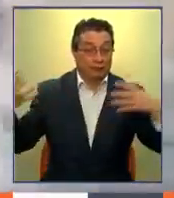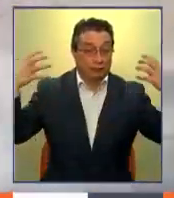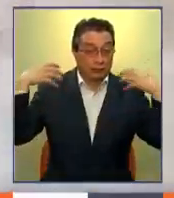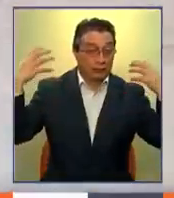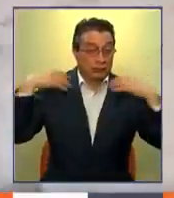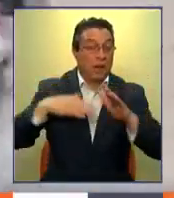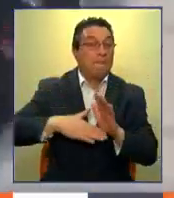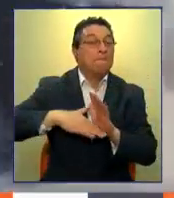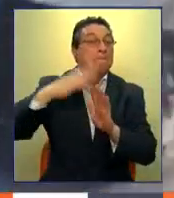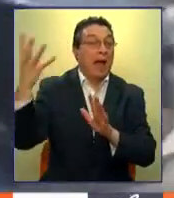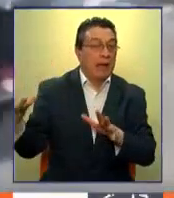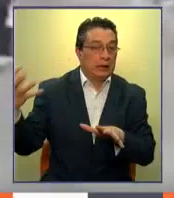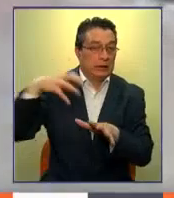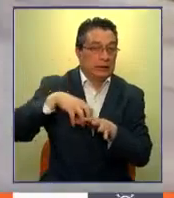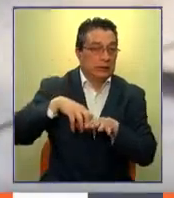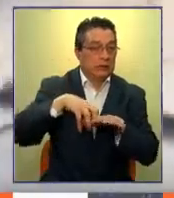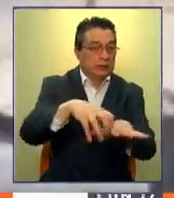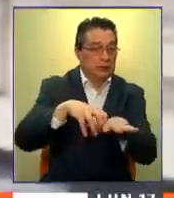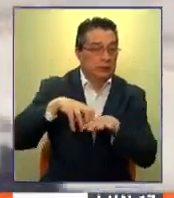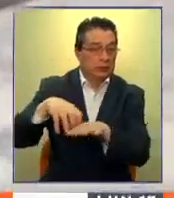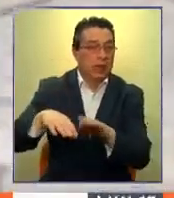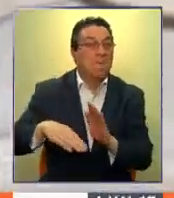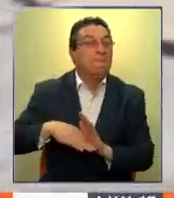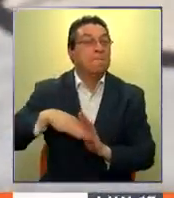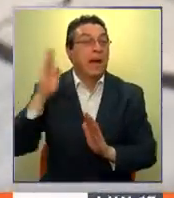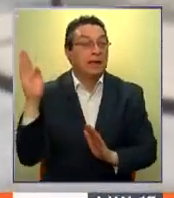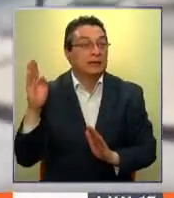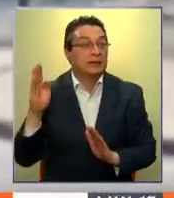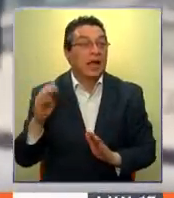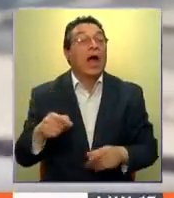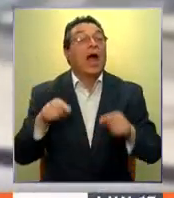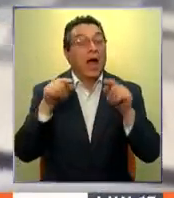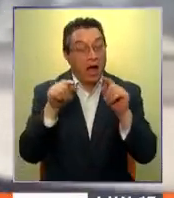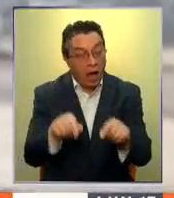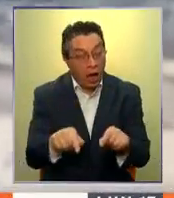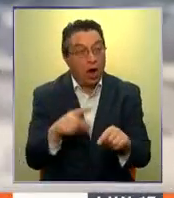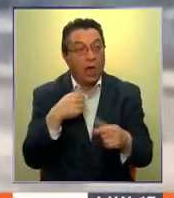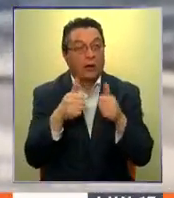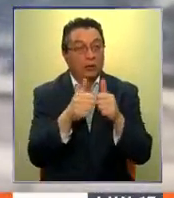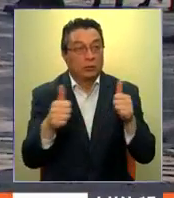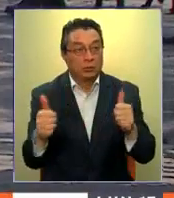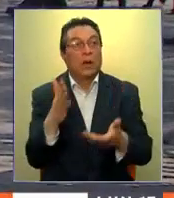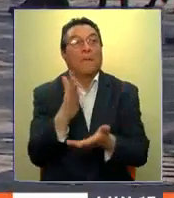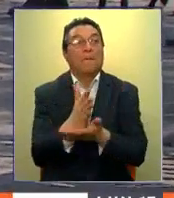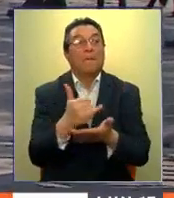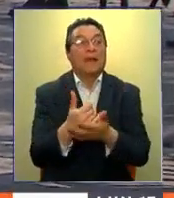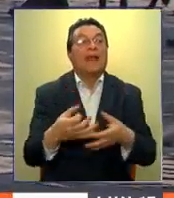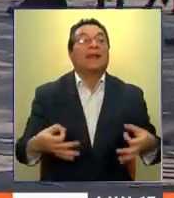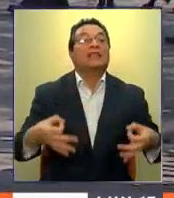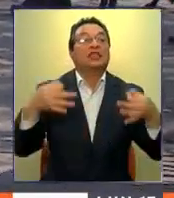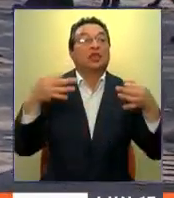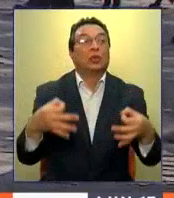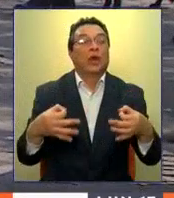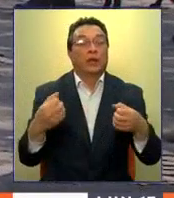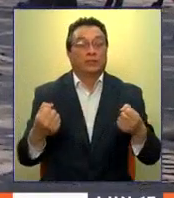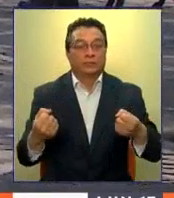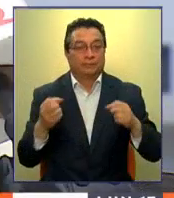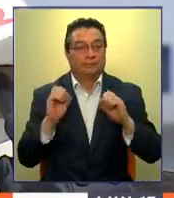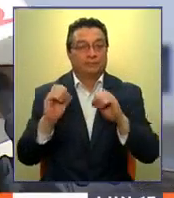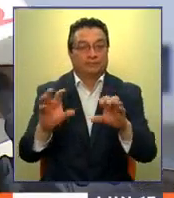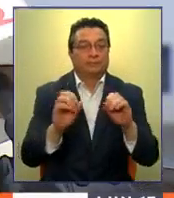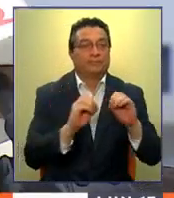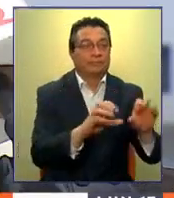mayores cantidades frente a esto las autoridades presentaron un plan para la seguridad de los traslados monetarios